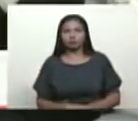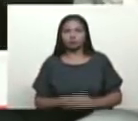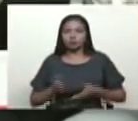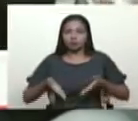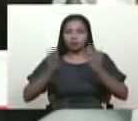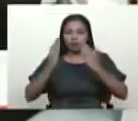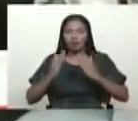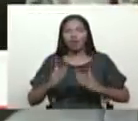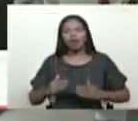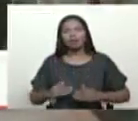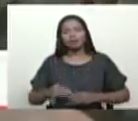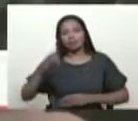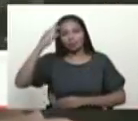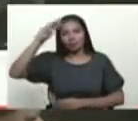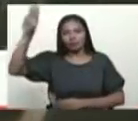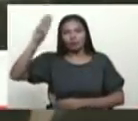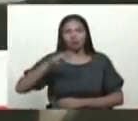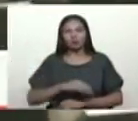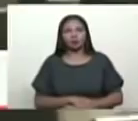adelante México.